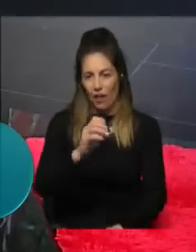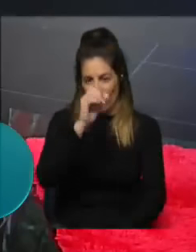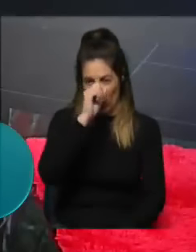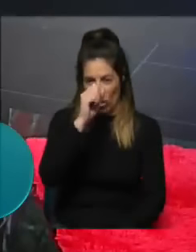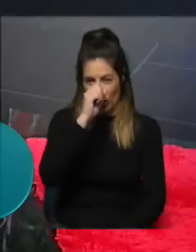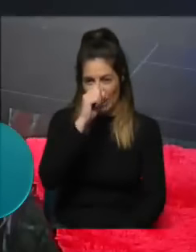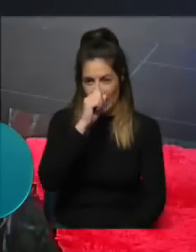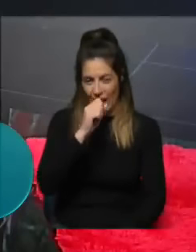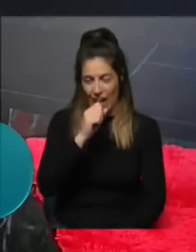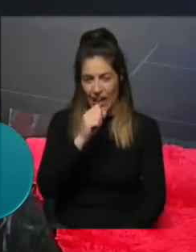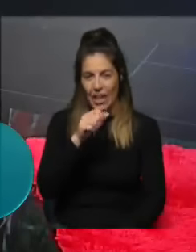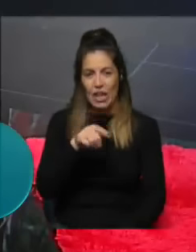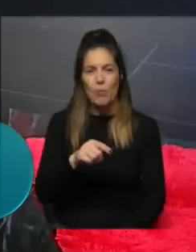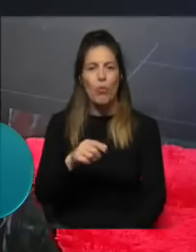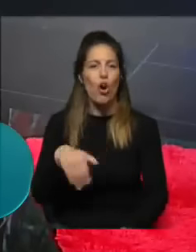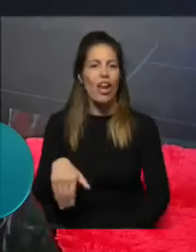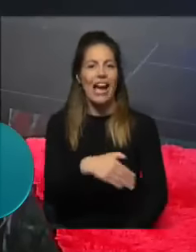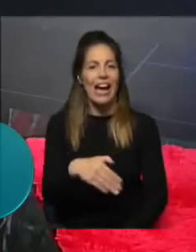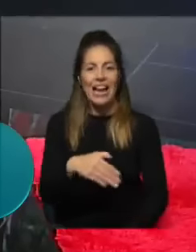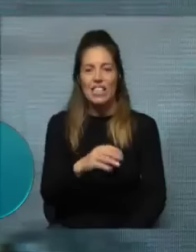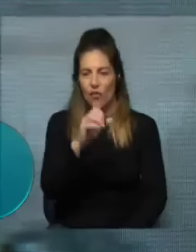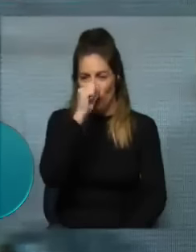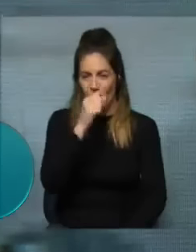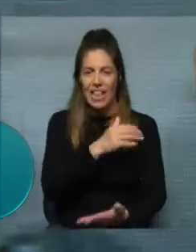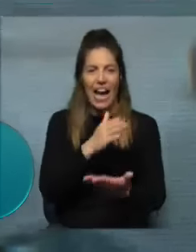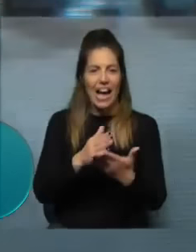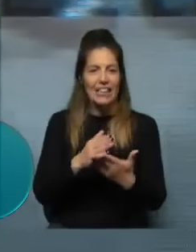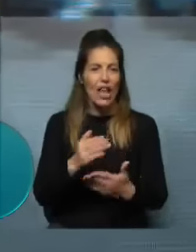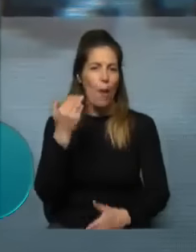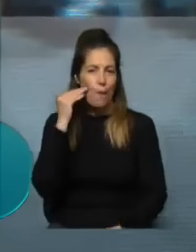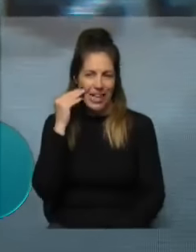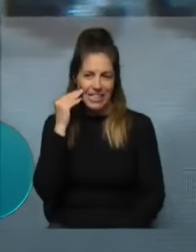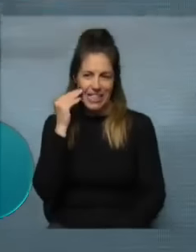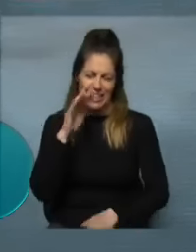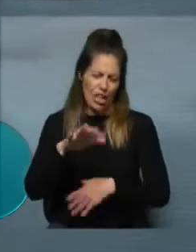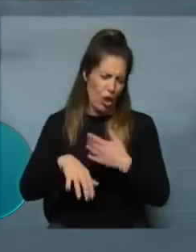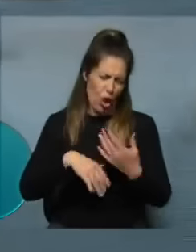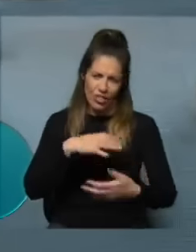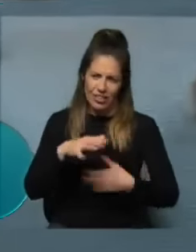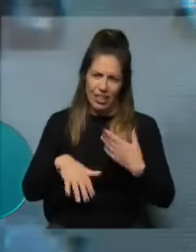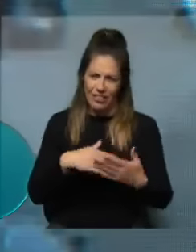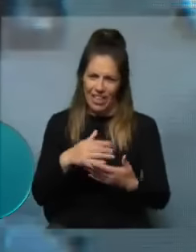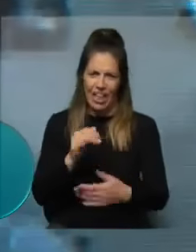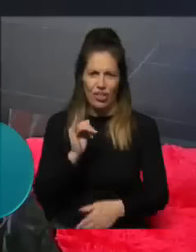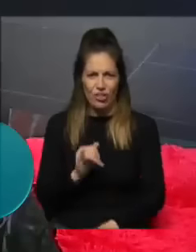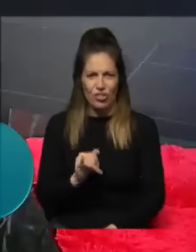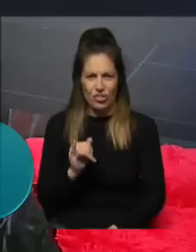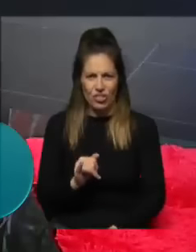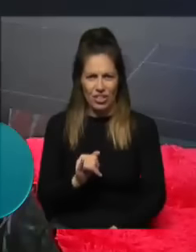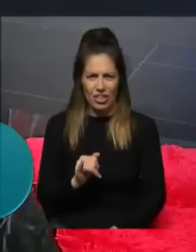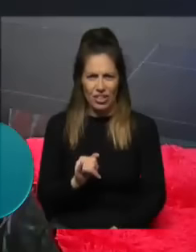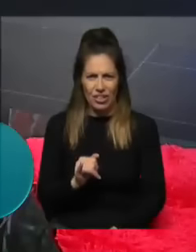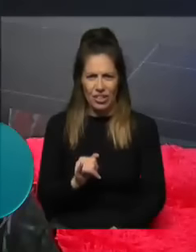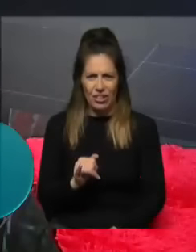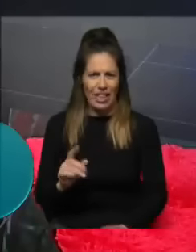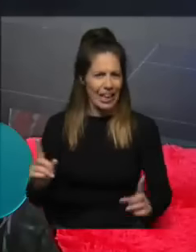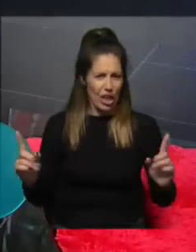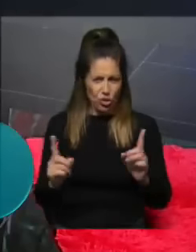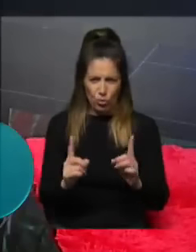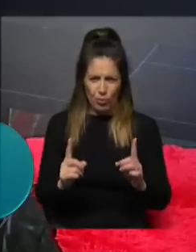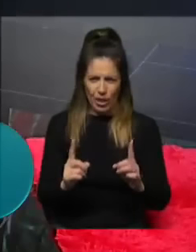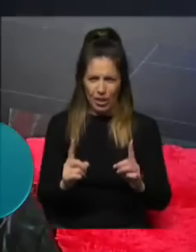subir por la calle Florida hasta la calle Mercedes. Es todo un poco entreverado, obviamente. No vaya, resumen,